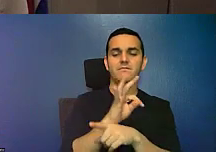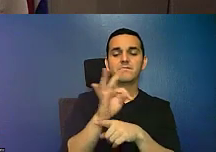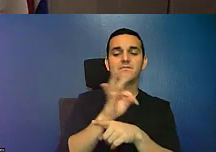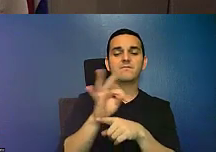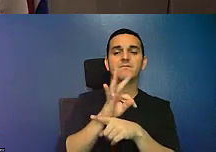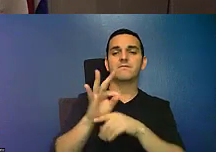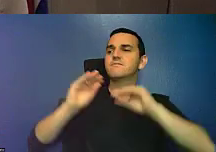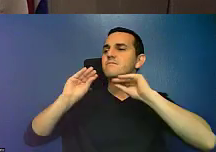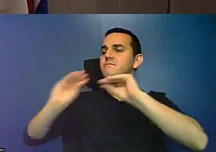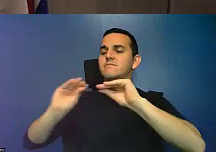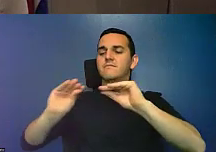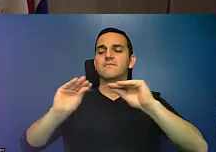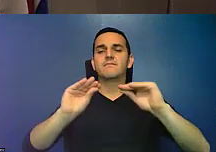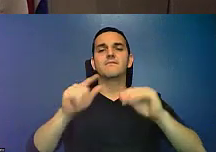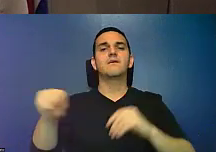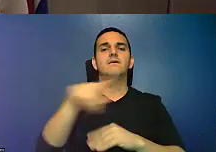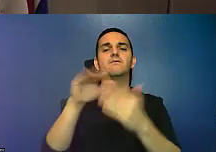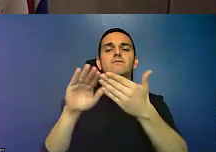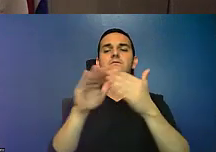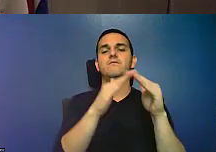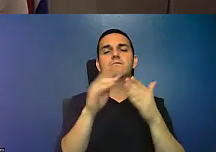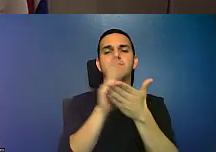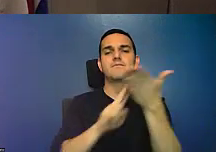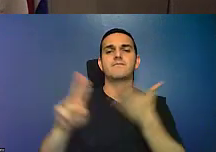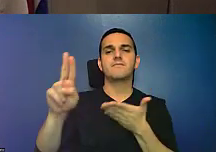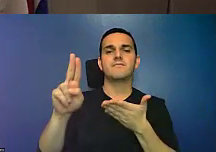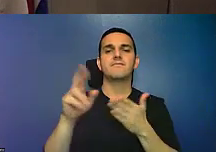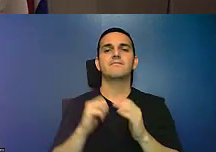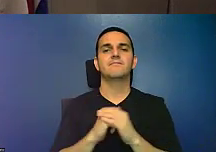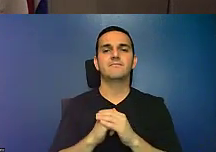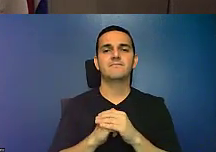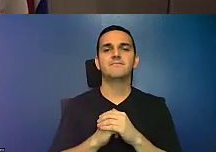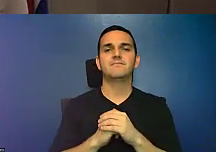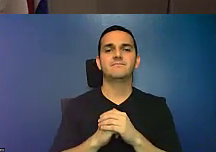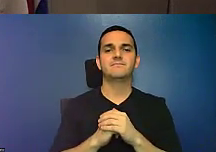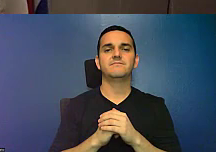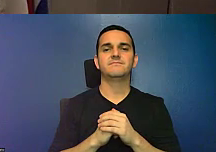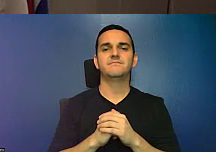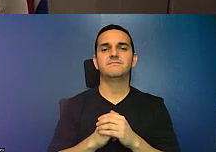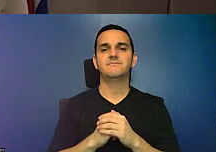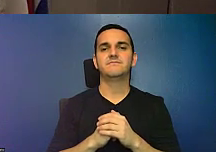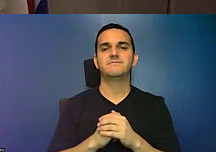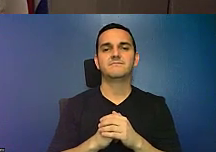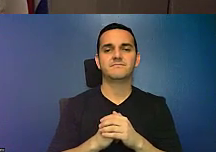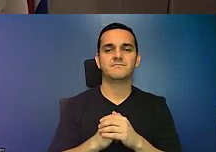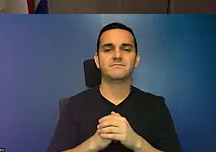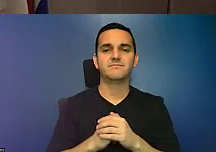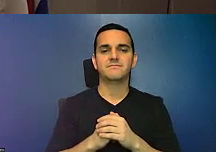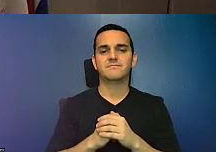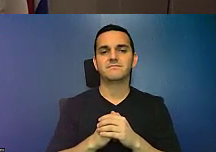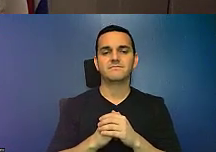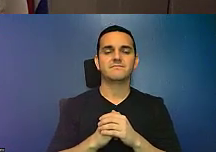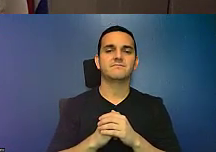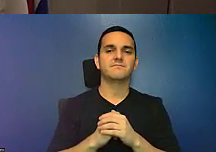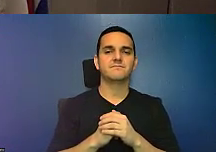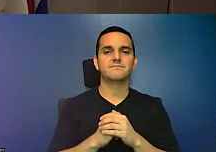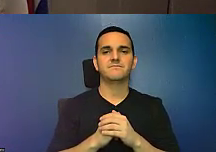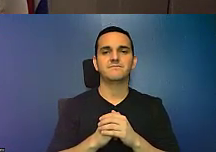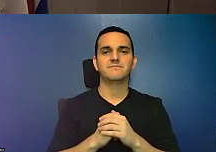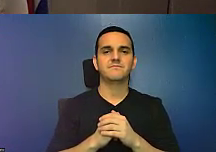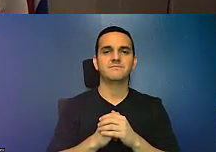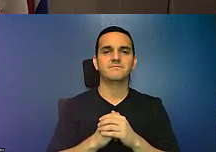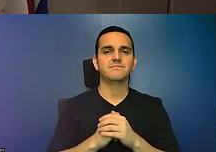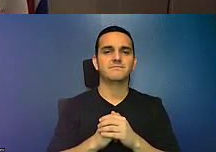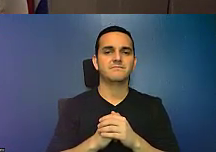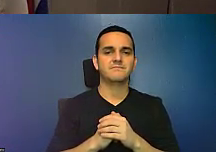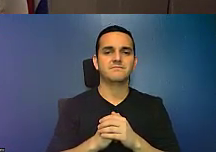la universidad de la comunidad universitaria, donde se abren lenguajes de programación, no robótica educativa para primaria, ya sería a un nivel un